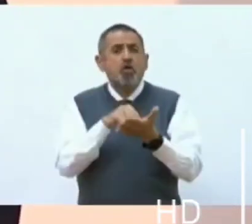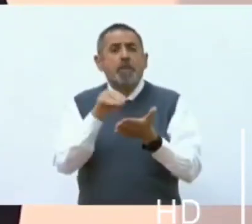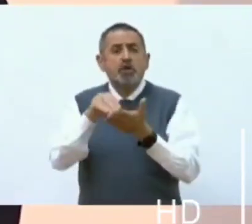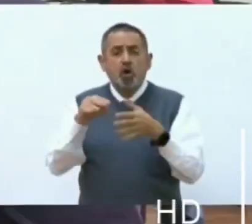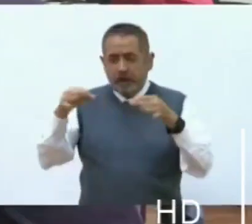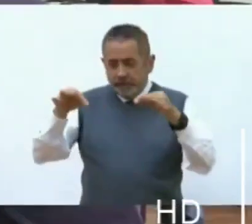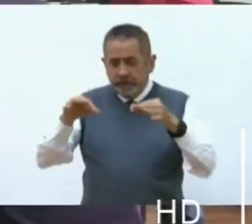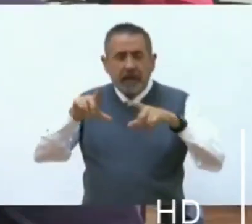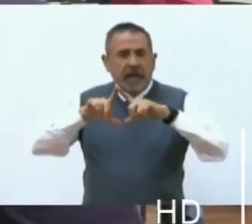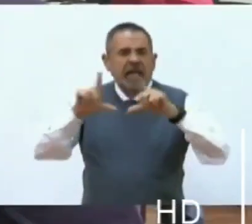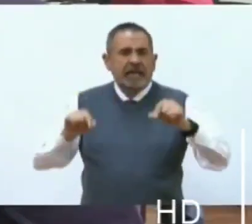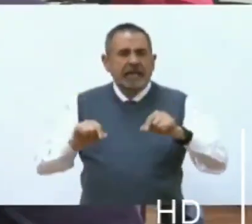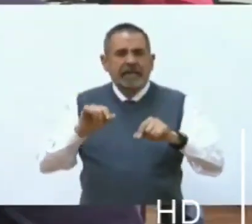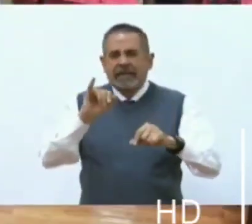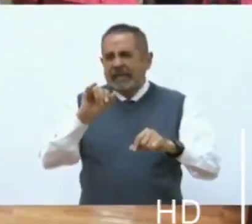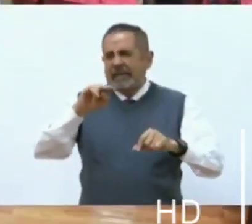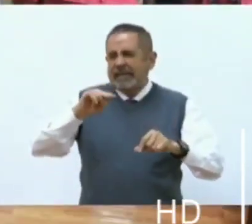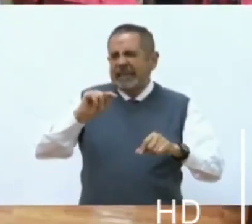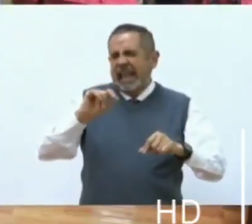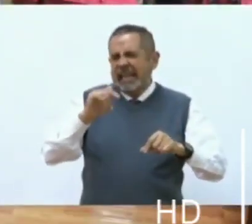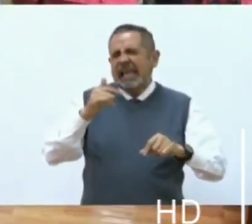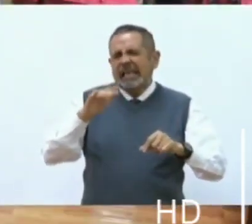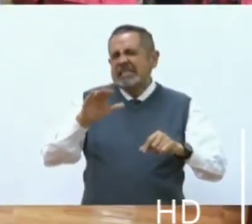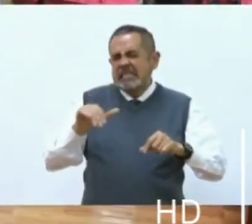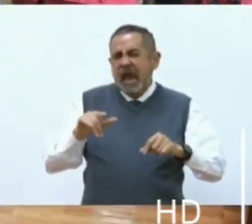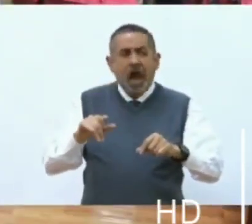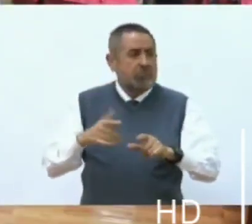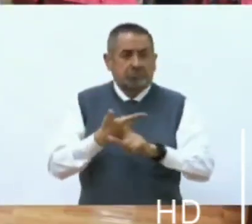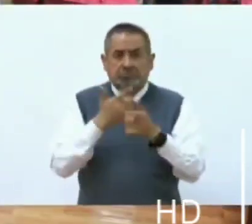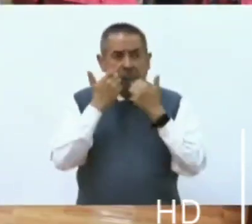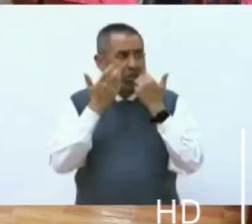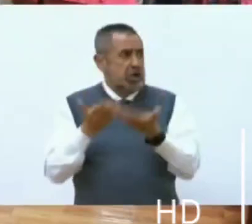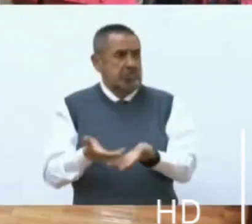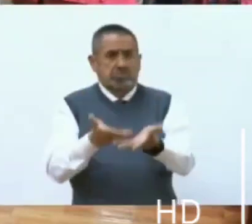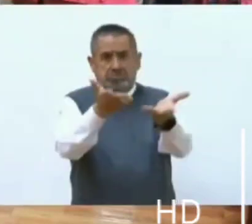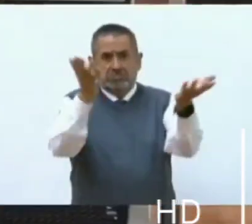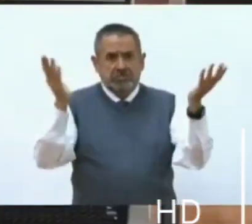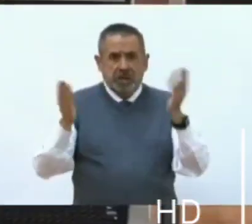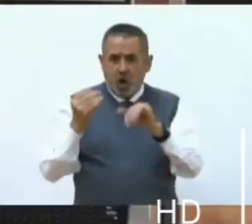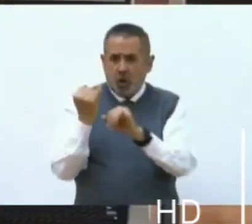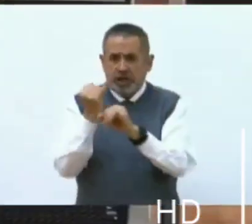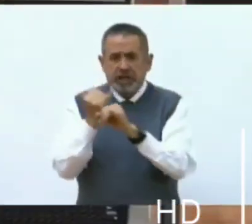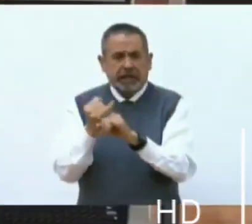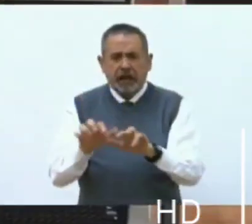de inteligencia y ponerlas a disposición de cualquier persona desde Internet.